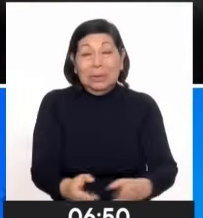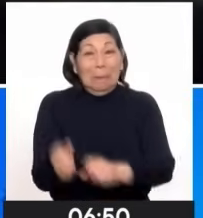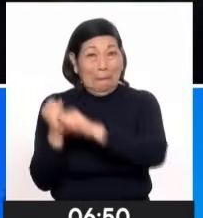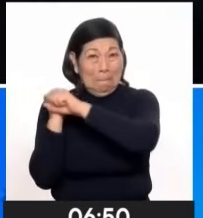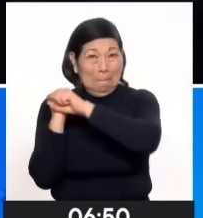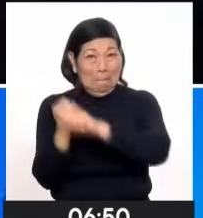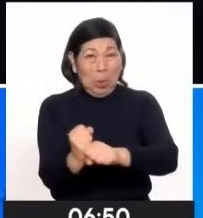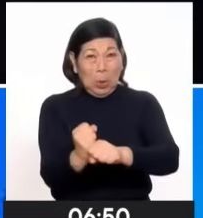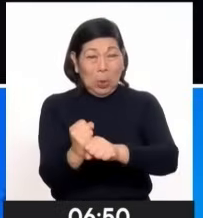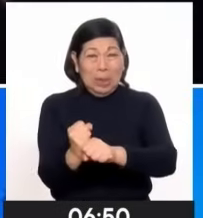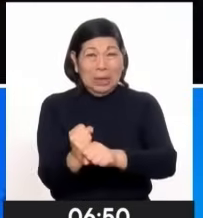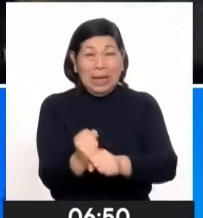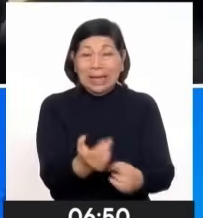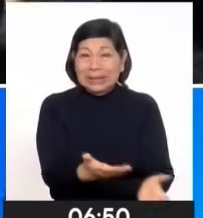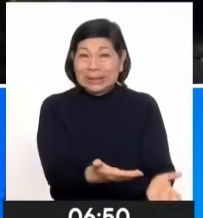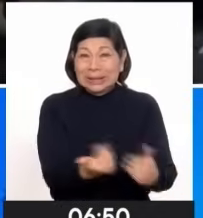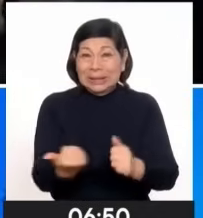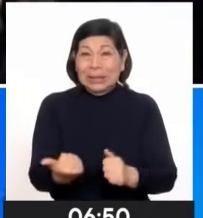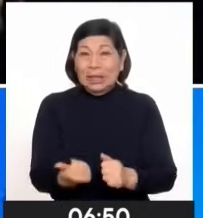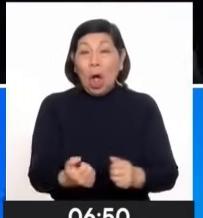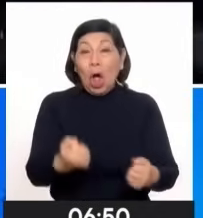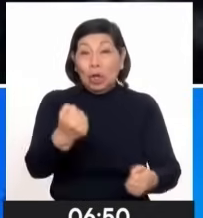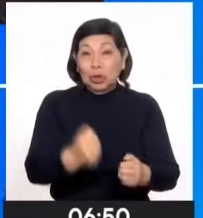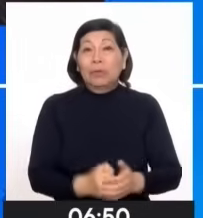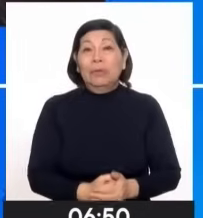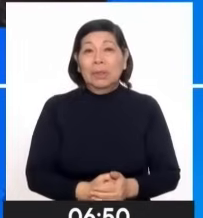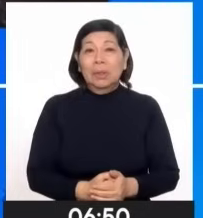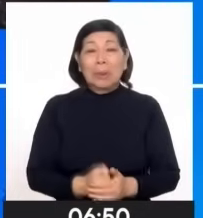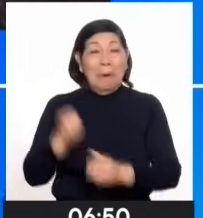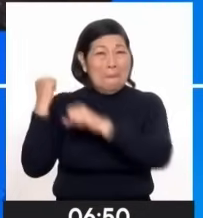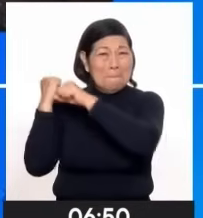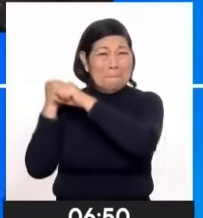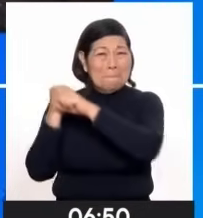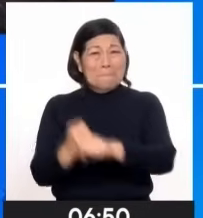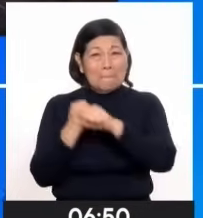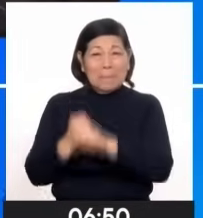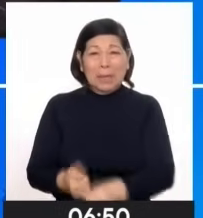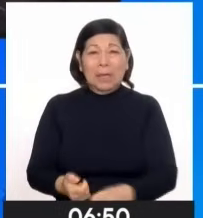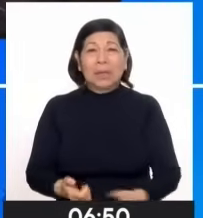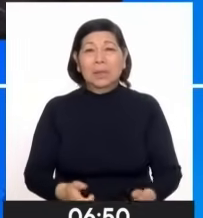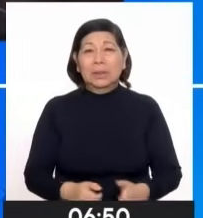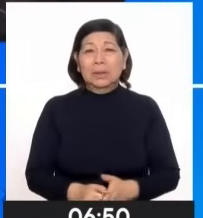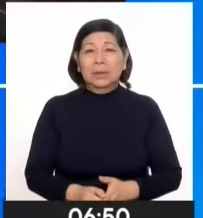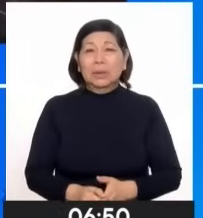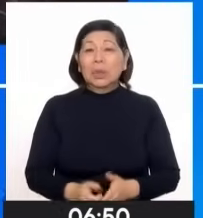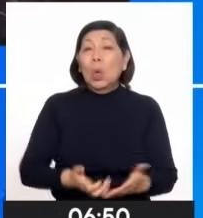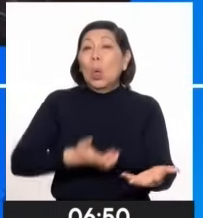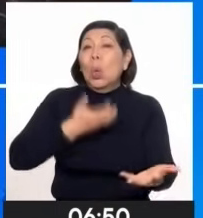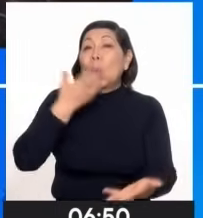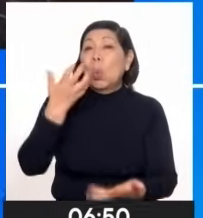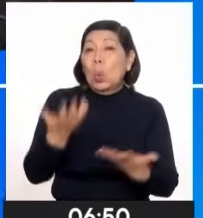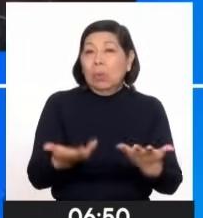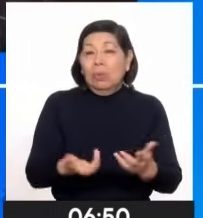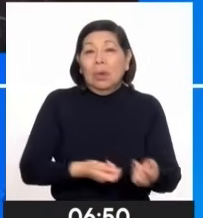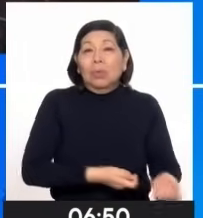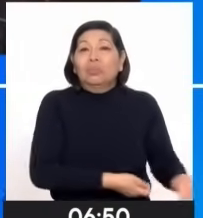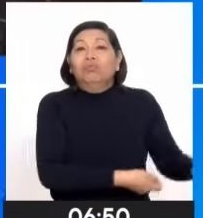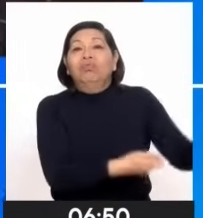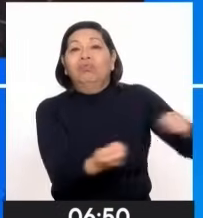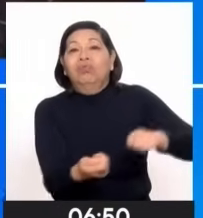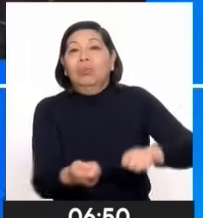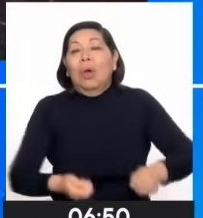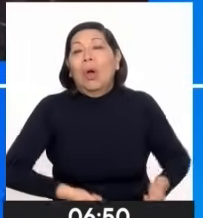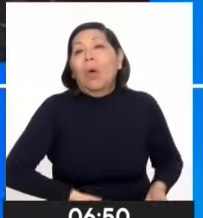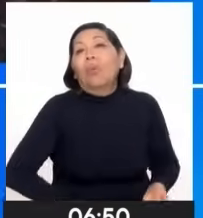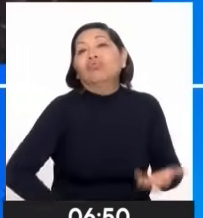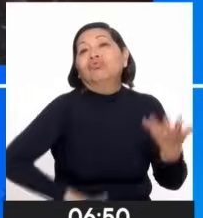luna del conductor lo sacan al conductor al chófer lo golpean en la cuneta mientras otros prendían fuego y rociaban de combustible Pues